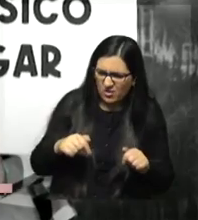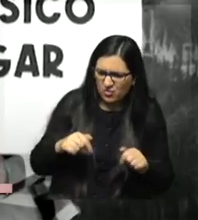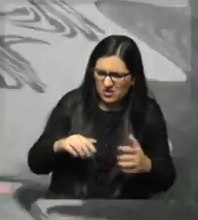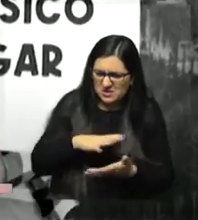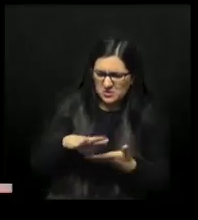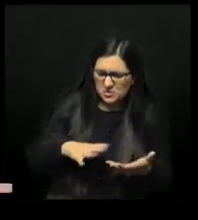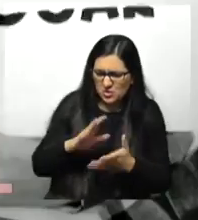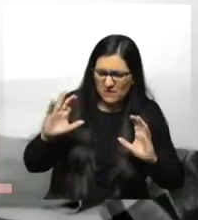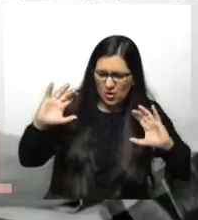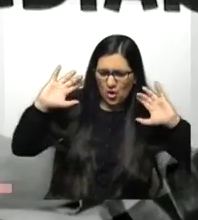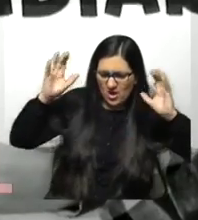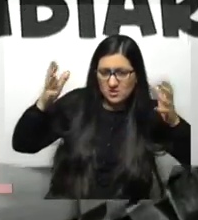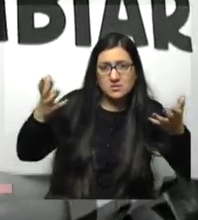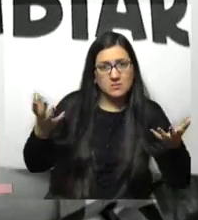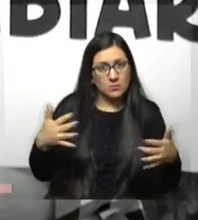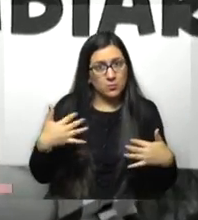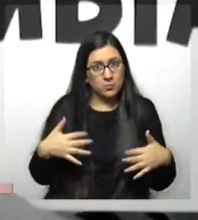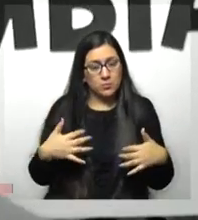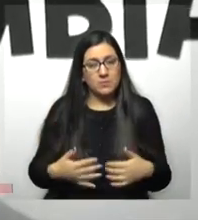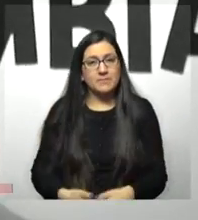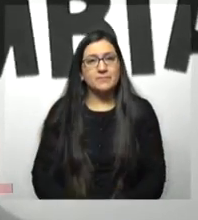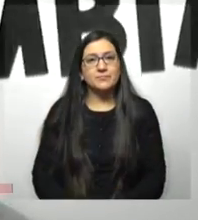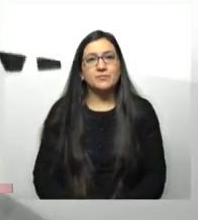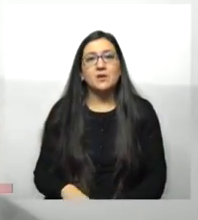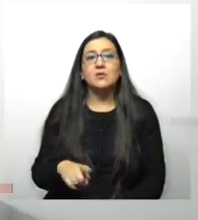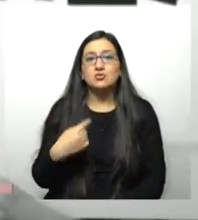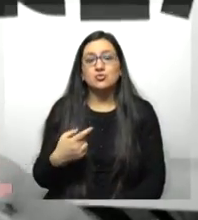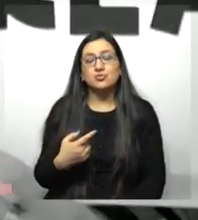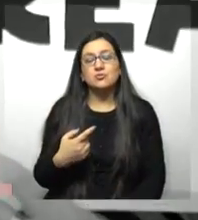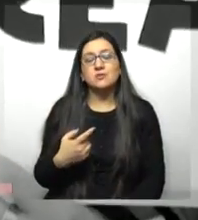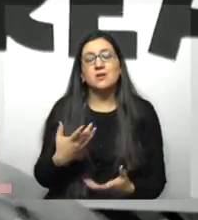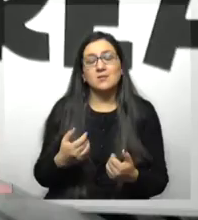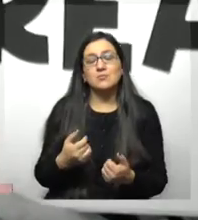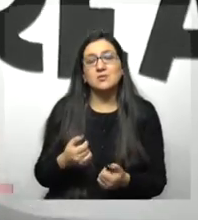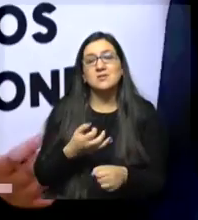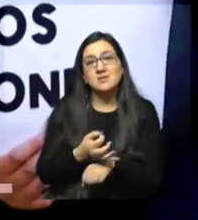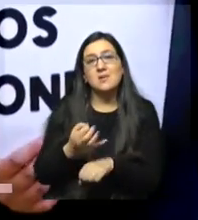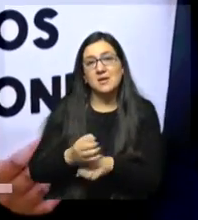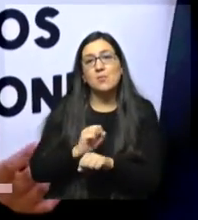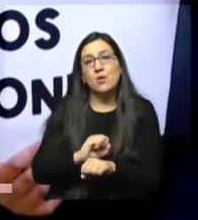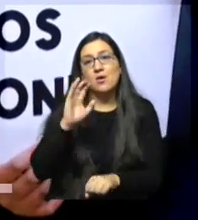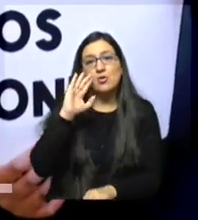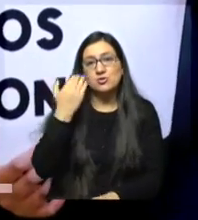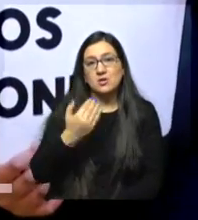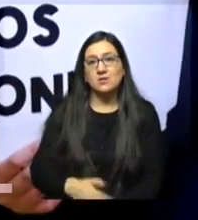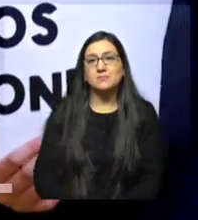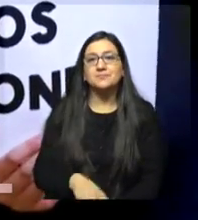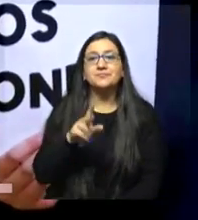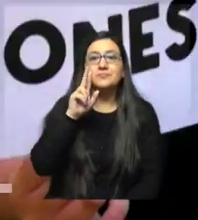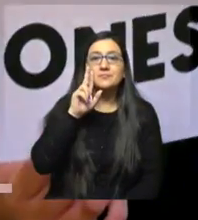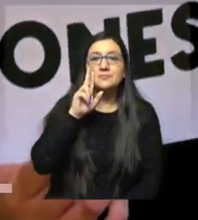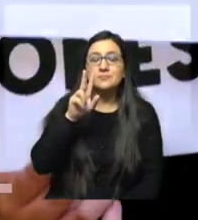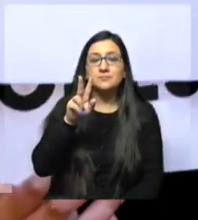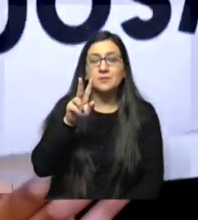y no me está dando cuenta, lo que es re fuerte, pero nada, estamos para eso, para poder reconocerlas. Claro. Le hago una pregunta a las dos, porque estábamos viendo en uno de los